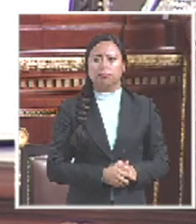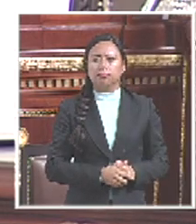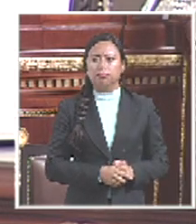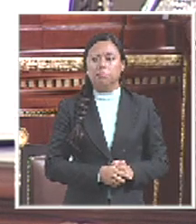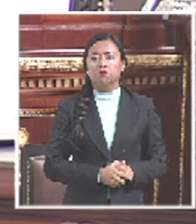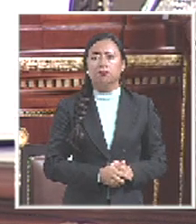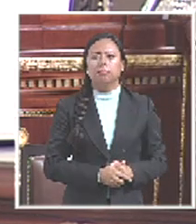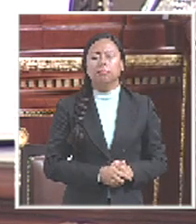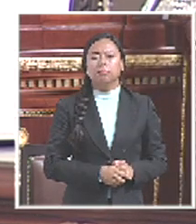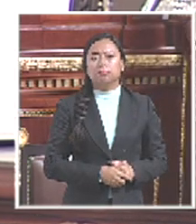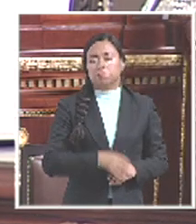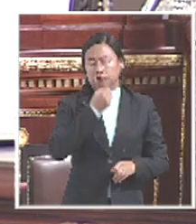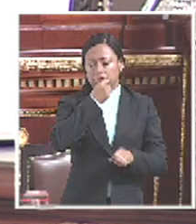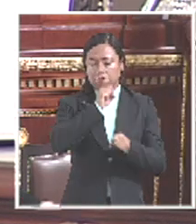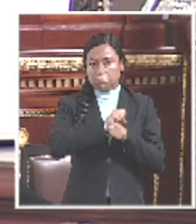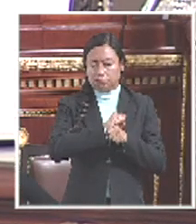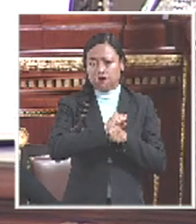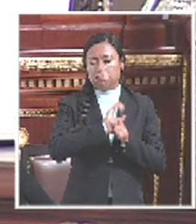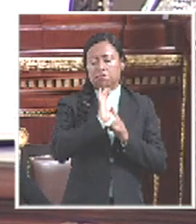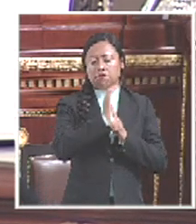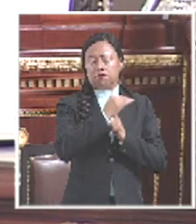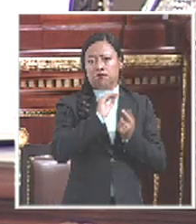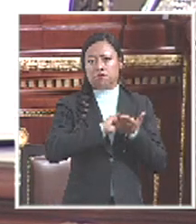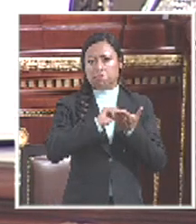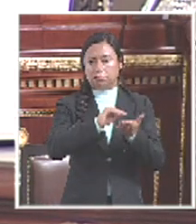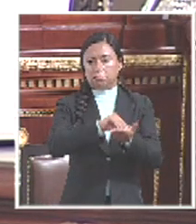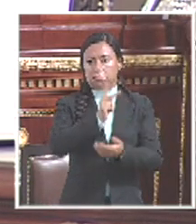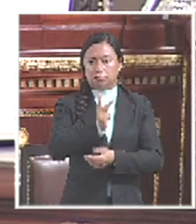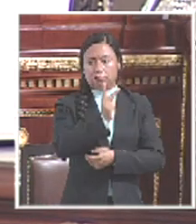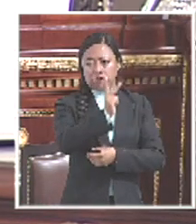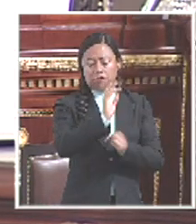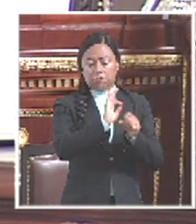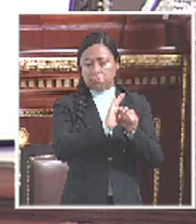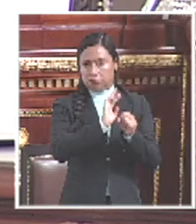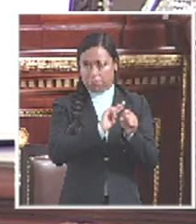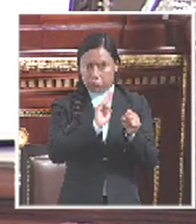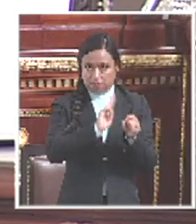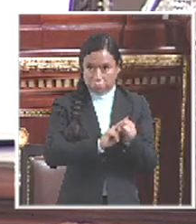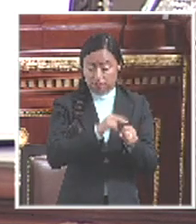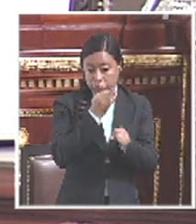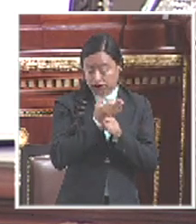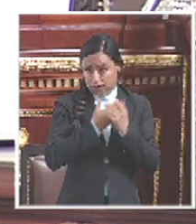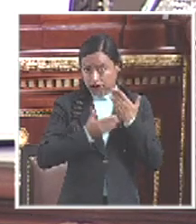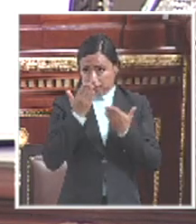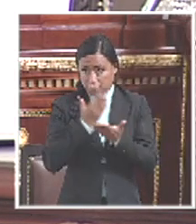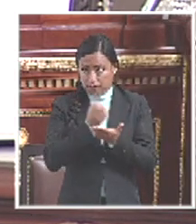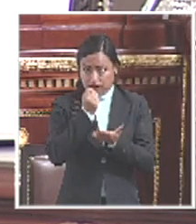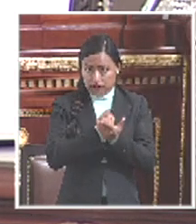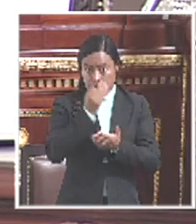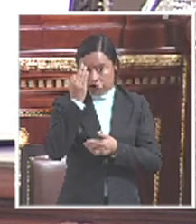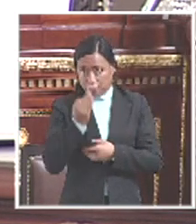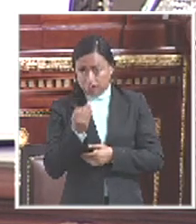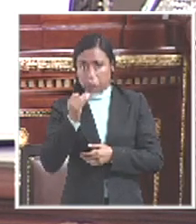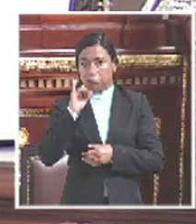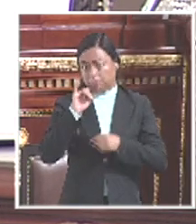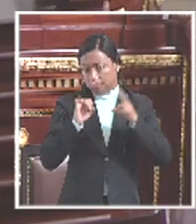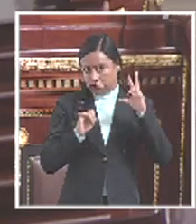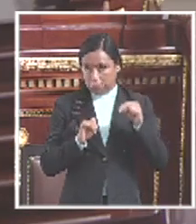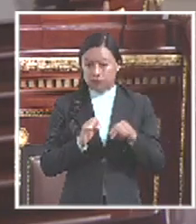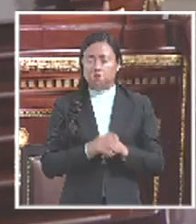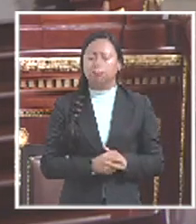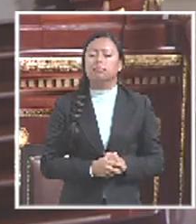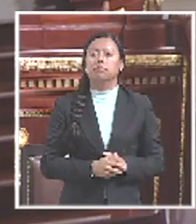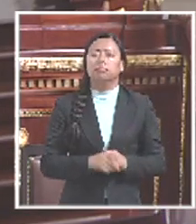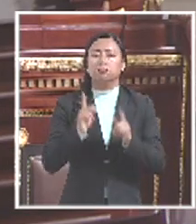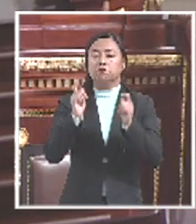Procede la Secretaría a preguntar a la Comisión Permanente en votación económica si es de aprobarse la proposición a discusión.